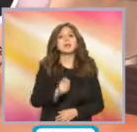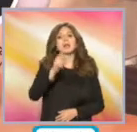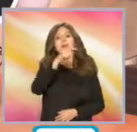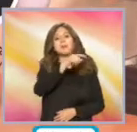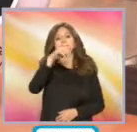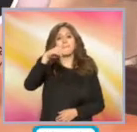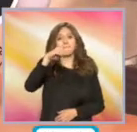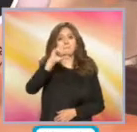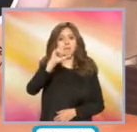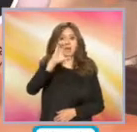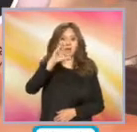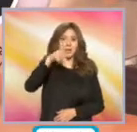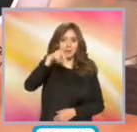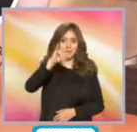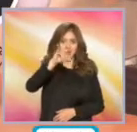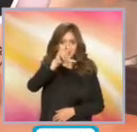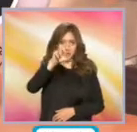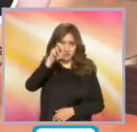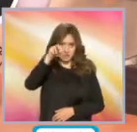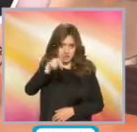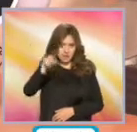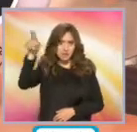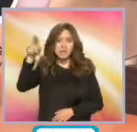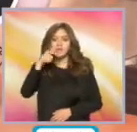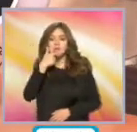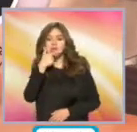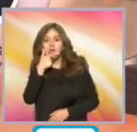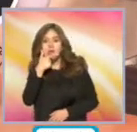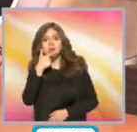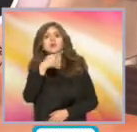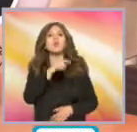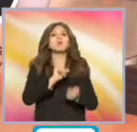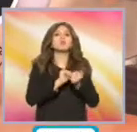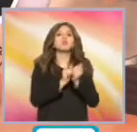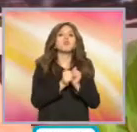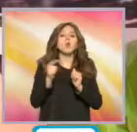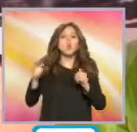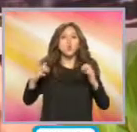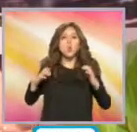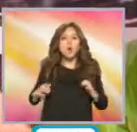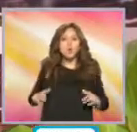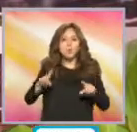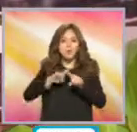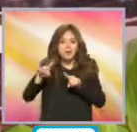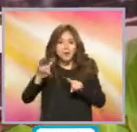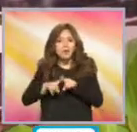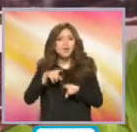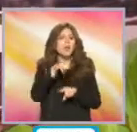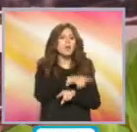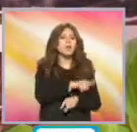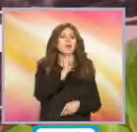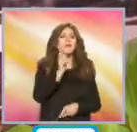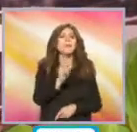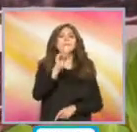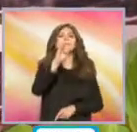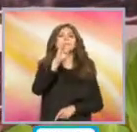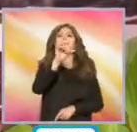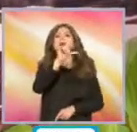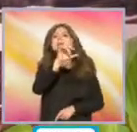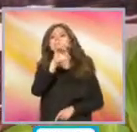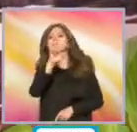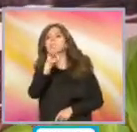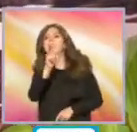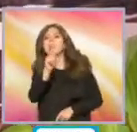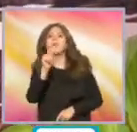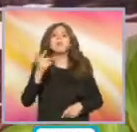inglés. Se crea como otro tipo de lenguaje en el ballet. Ya no es este tipo de ballet clásico, con